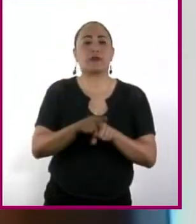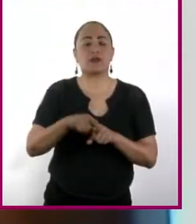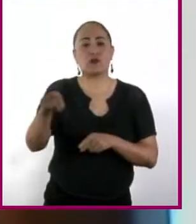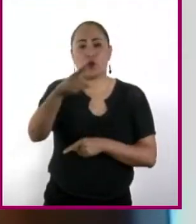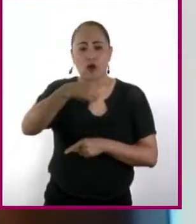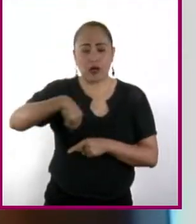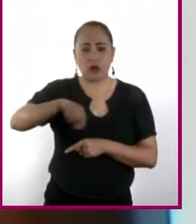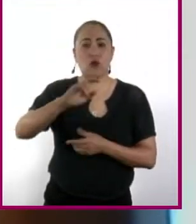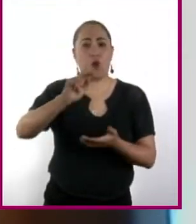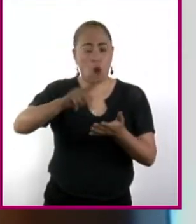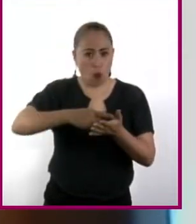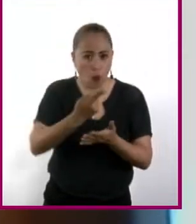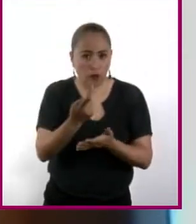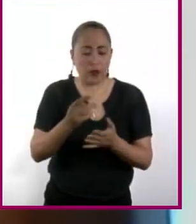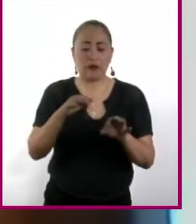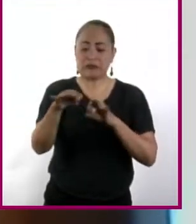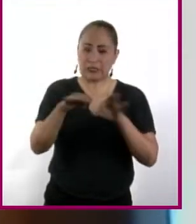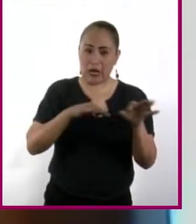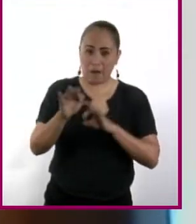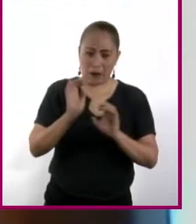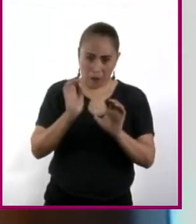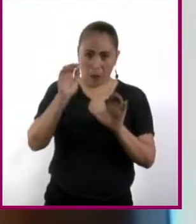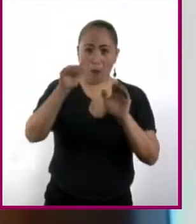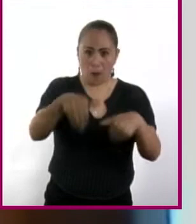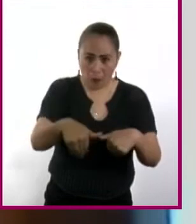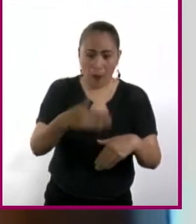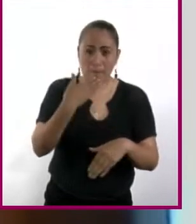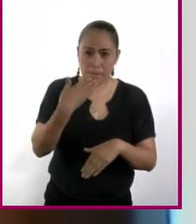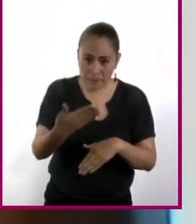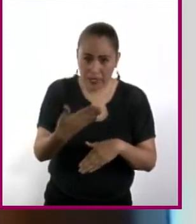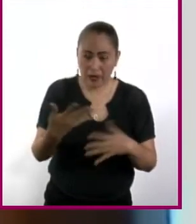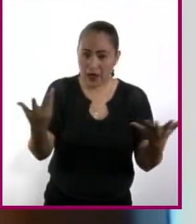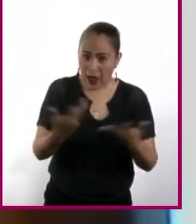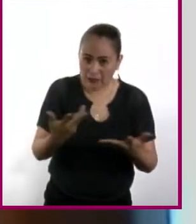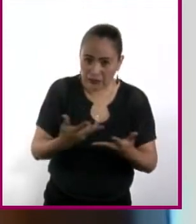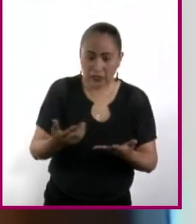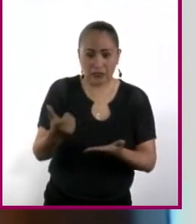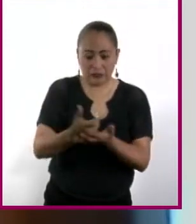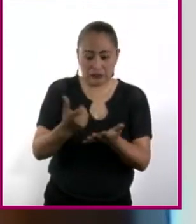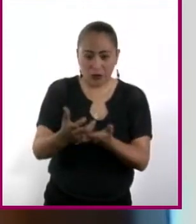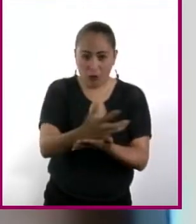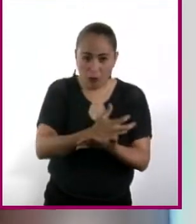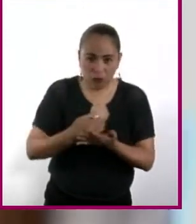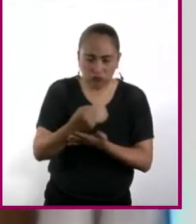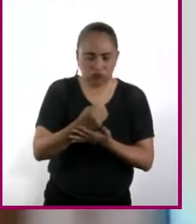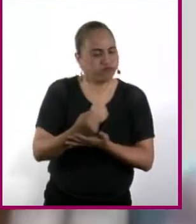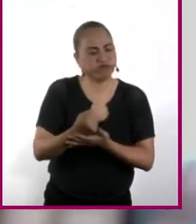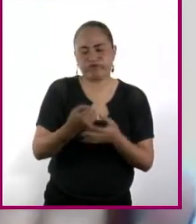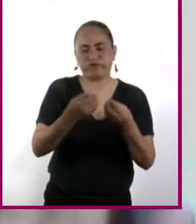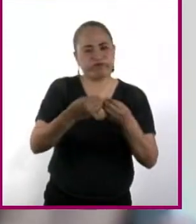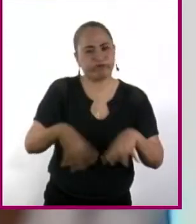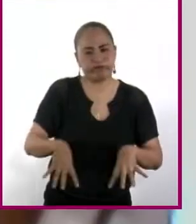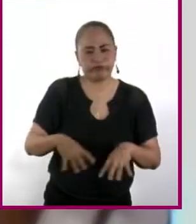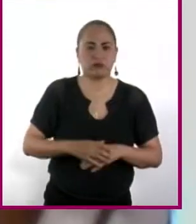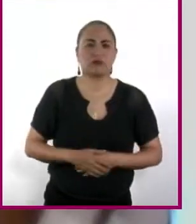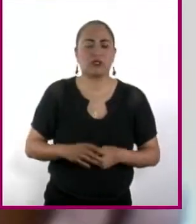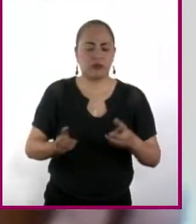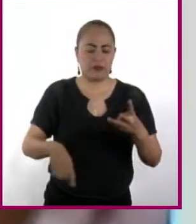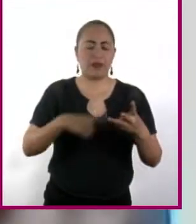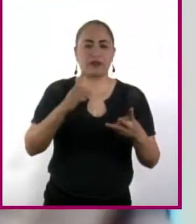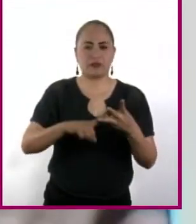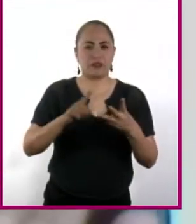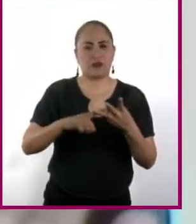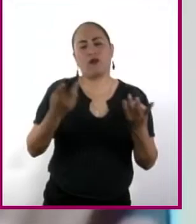insertarse dentro de un mercado de trabajo, dentro de la producción, ¿no? Entonces, ahí tenemos un segundo. Y el tercero es todo el tema